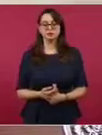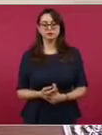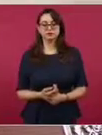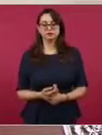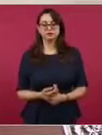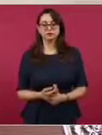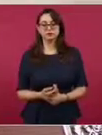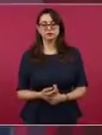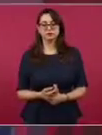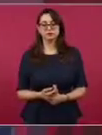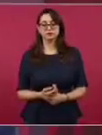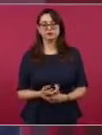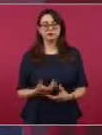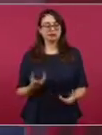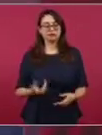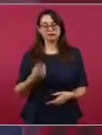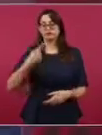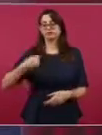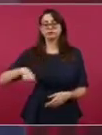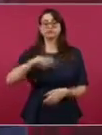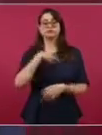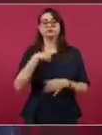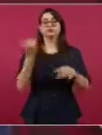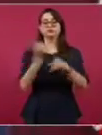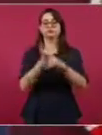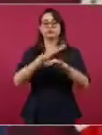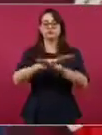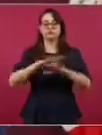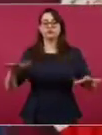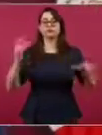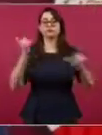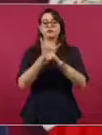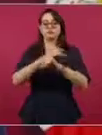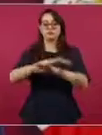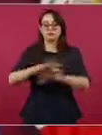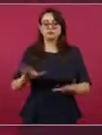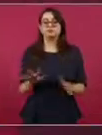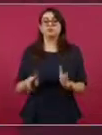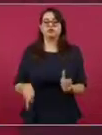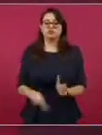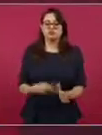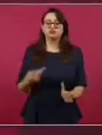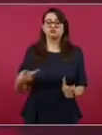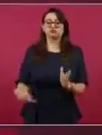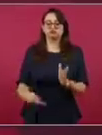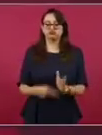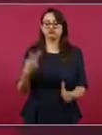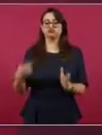tenemos que estar informando informando informando informando a la gente para que no